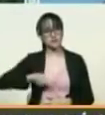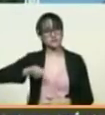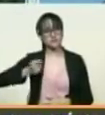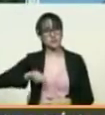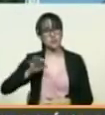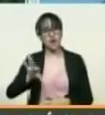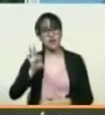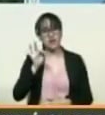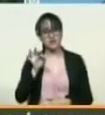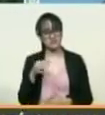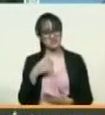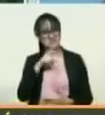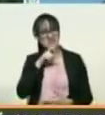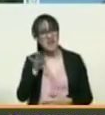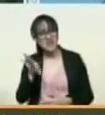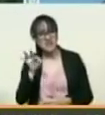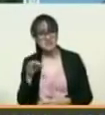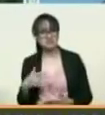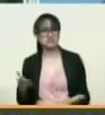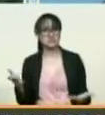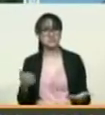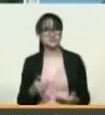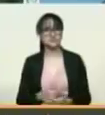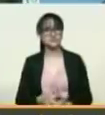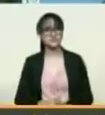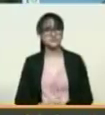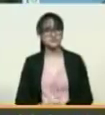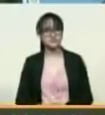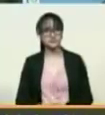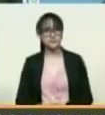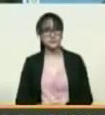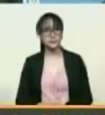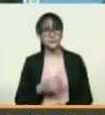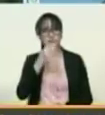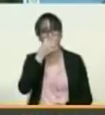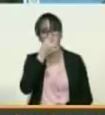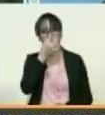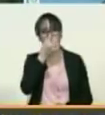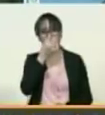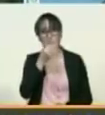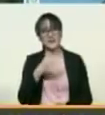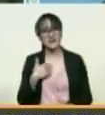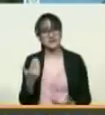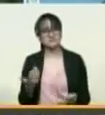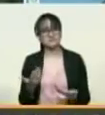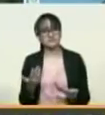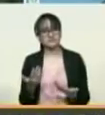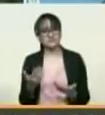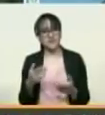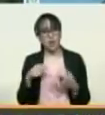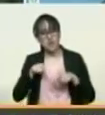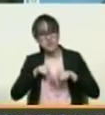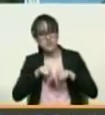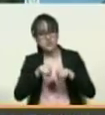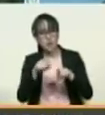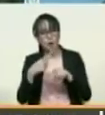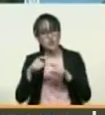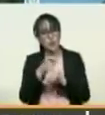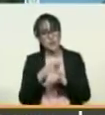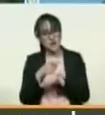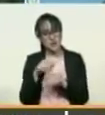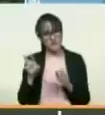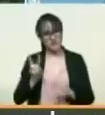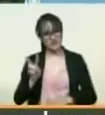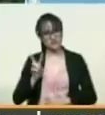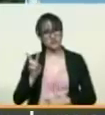elegido por la nada que pretende generar un paralelismo institucional en Venezuela. Un país que se le agrede